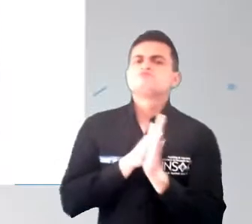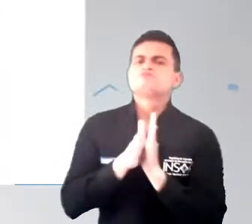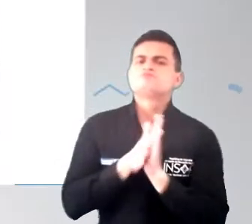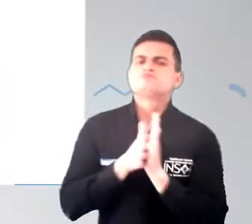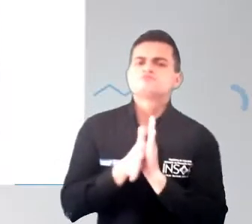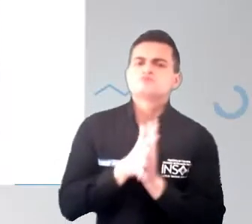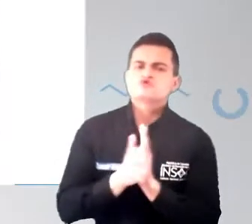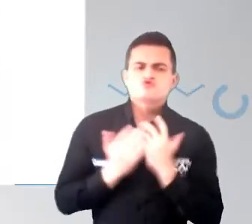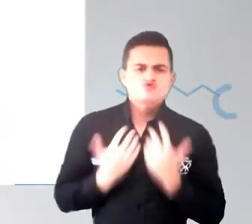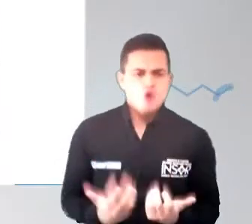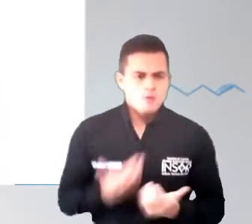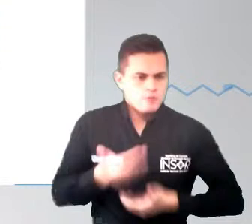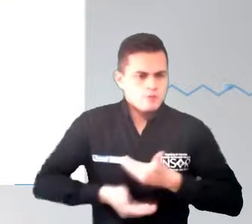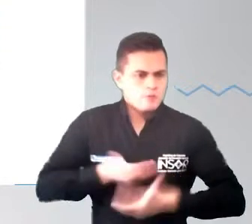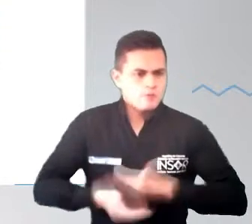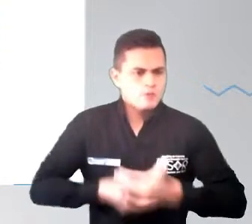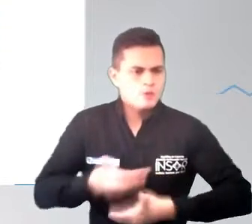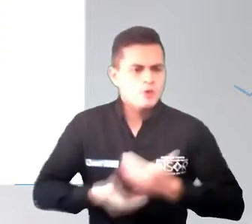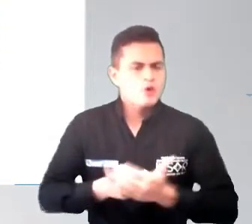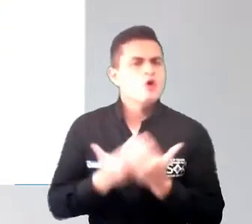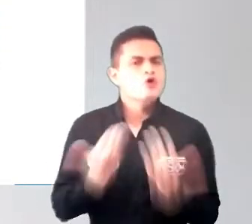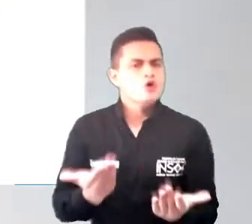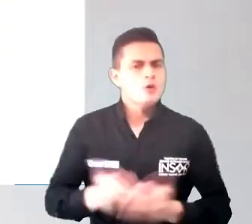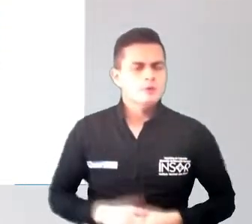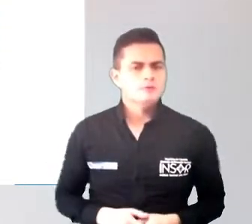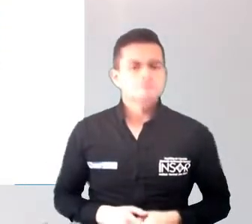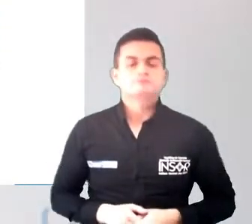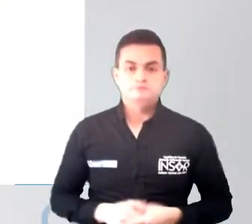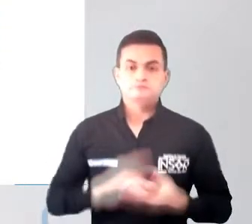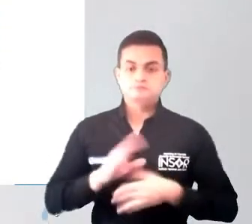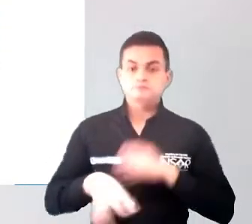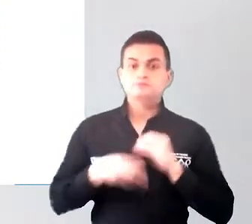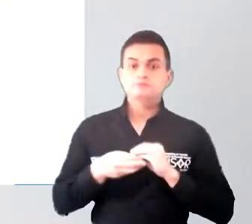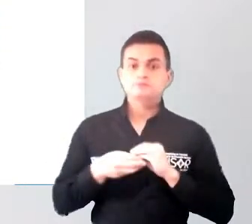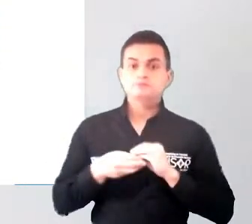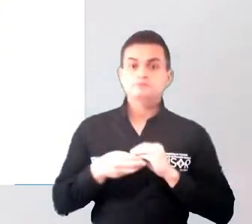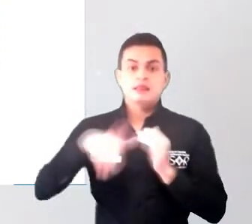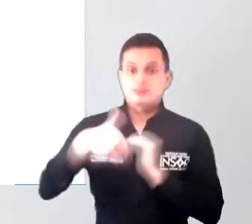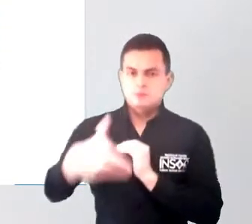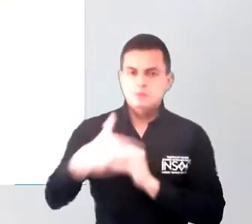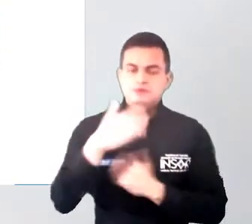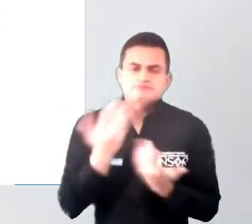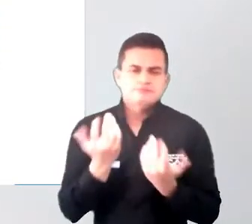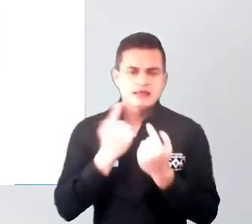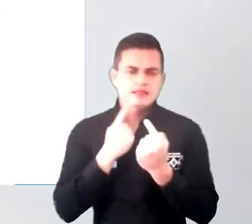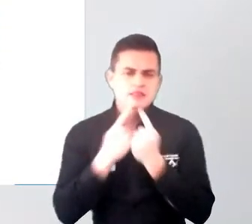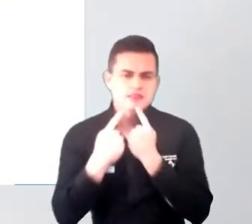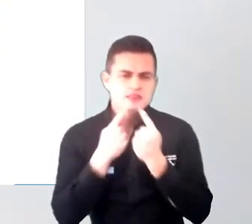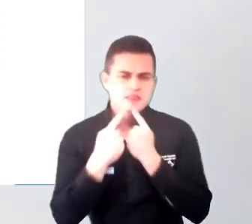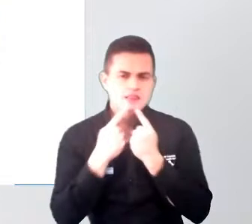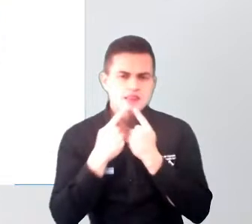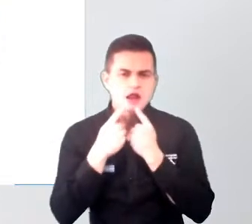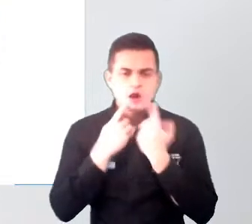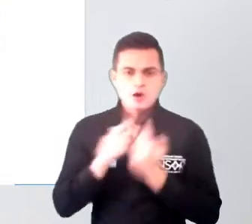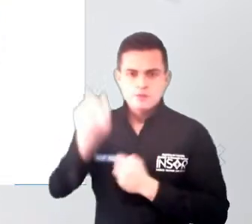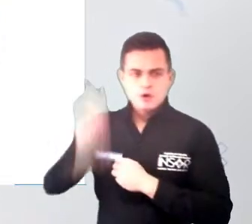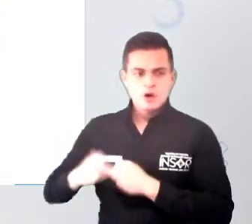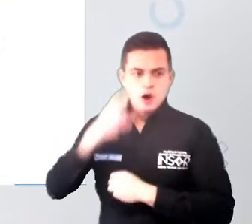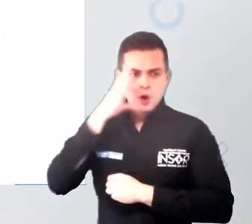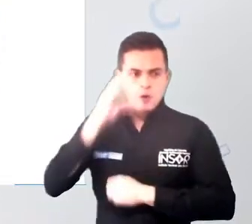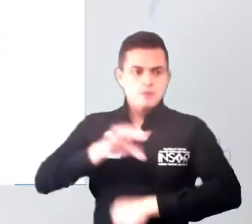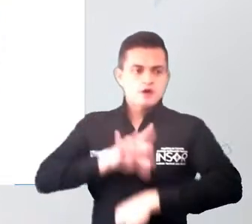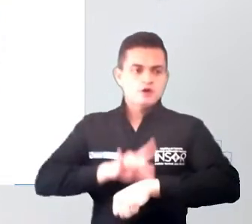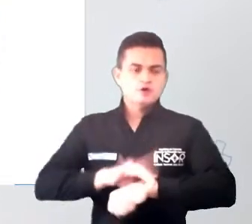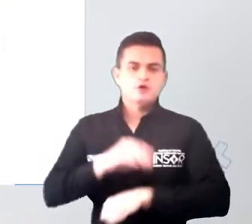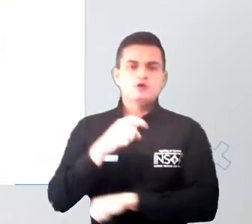esto. Luego entraremos al diálogo con el doctor Graham, y ustedes ven